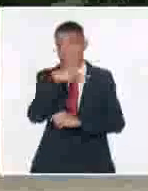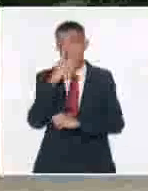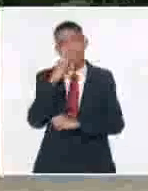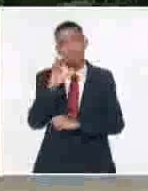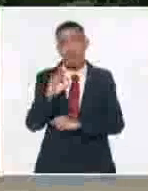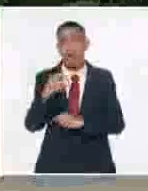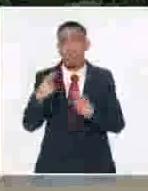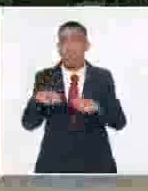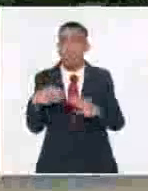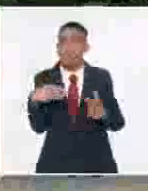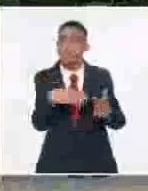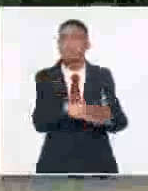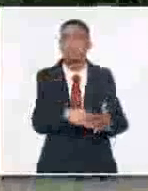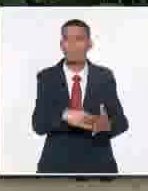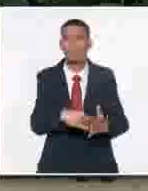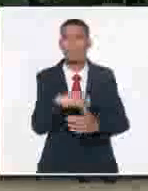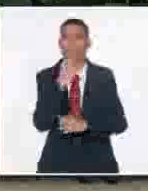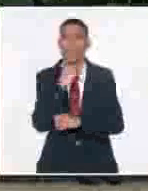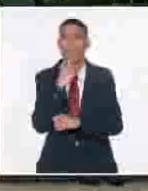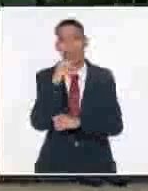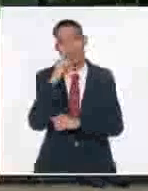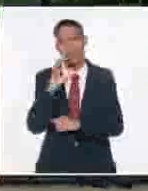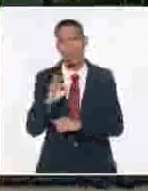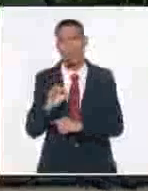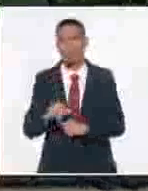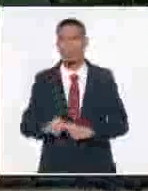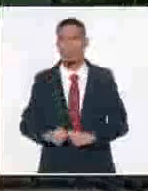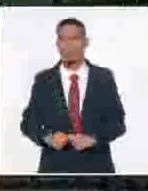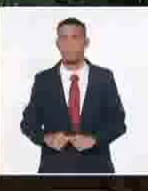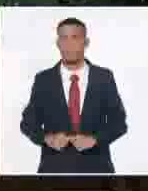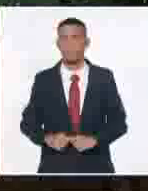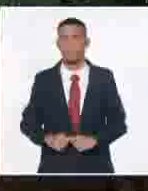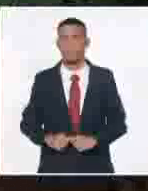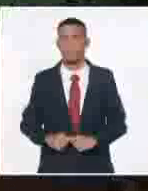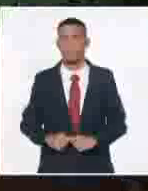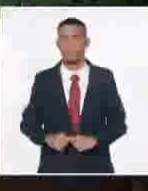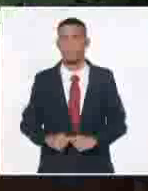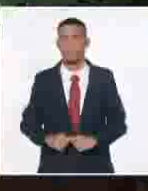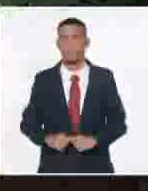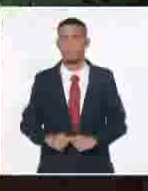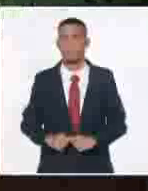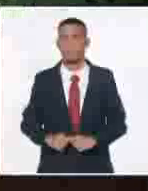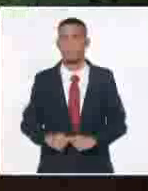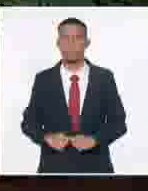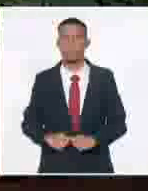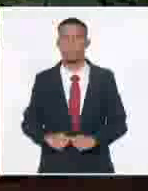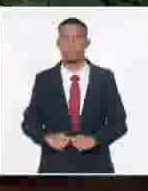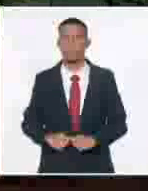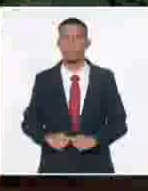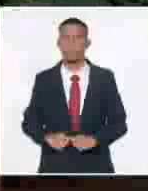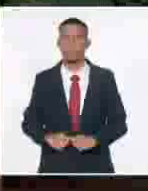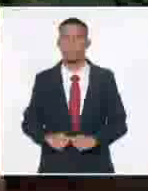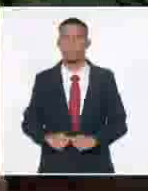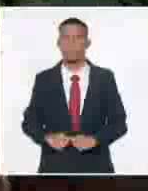palestino independiente y soberano dentro de las fronteras anteriores a